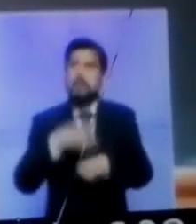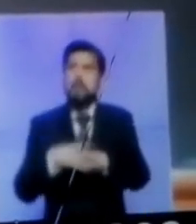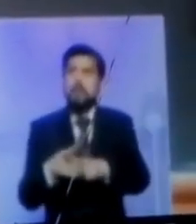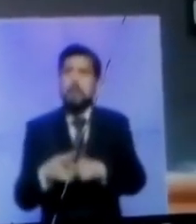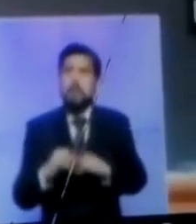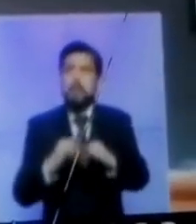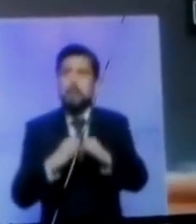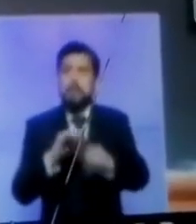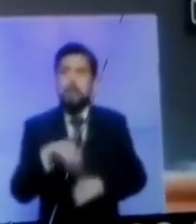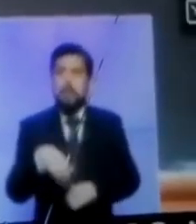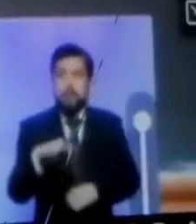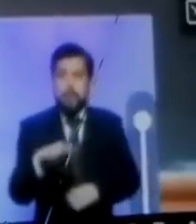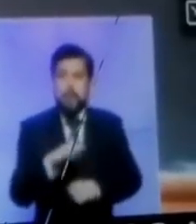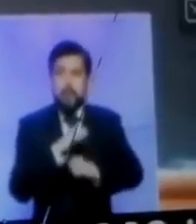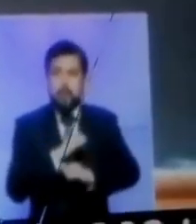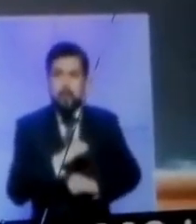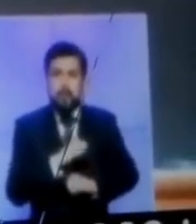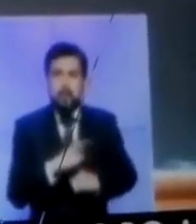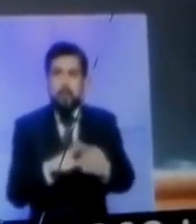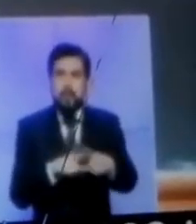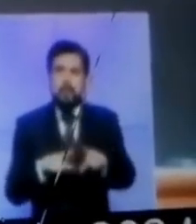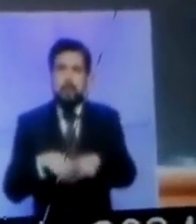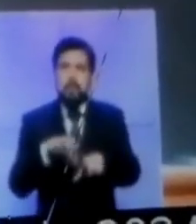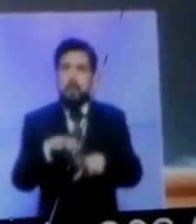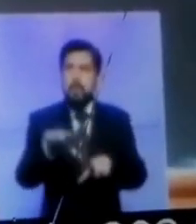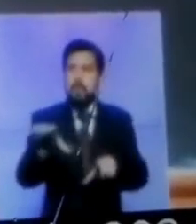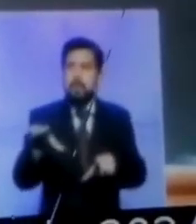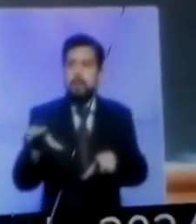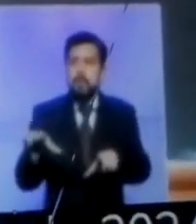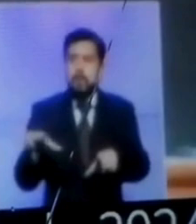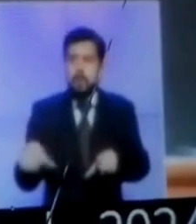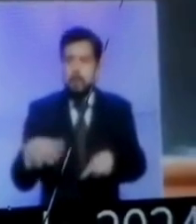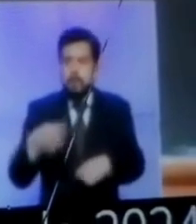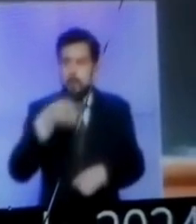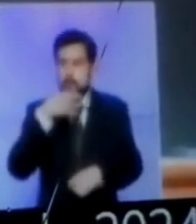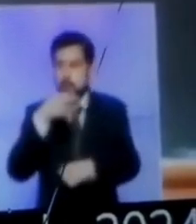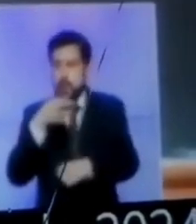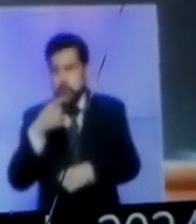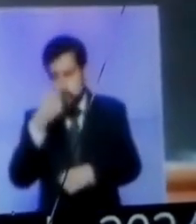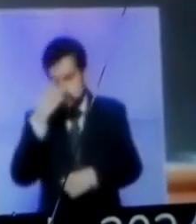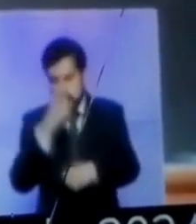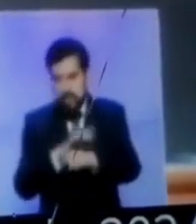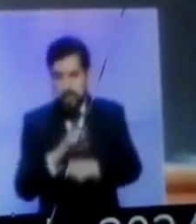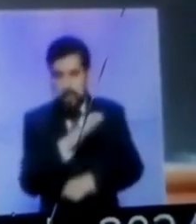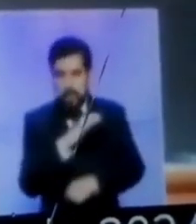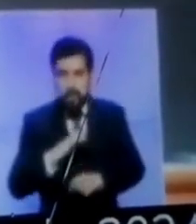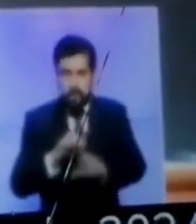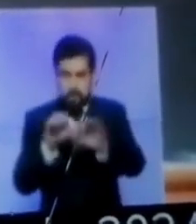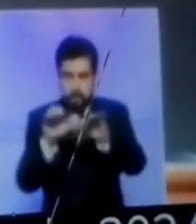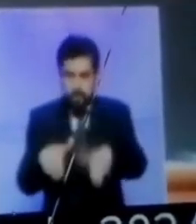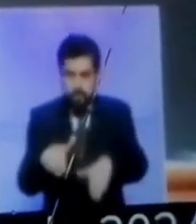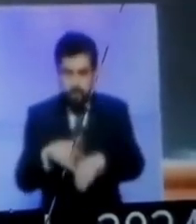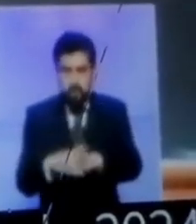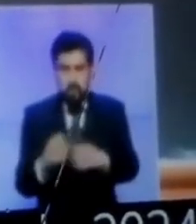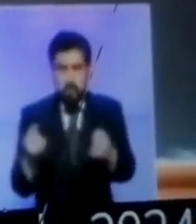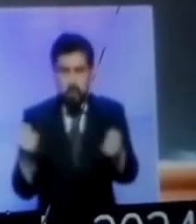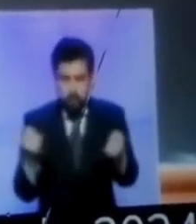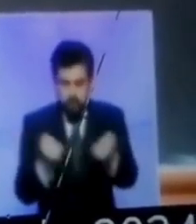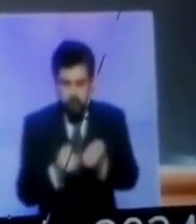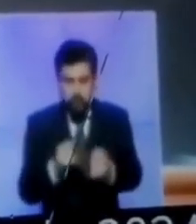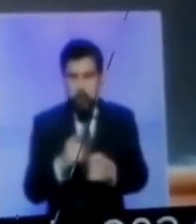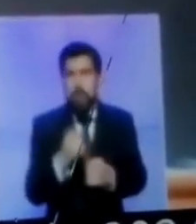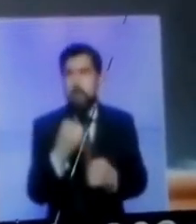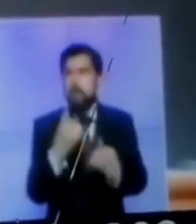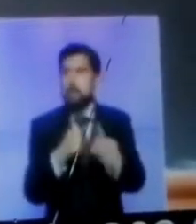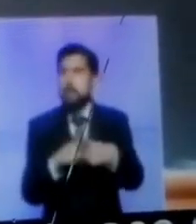Instituto Nacional electoral y a las áreas de este relacionadas con el registro de candidaturas así y como a